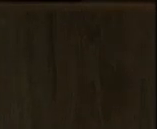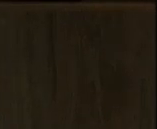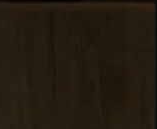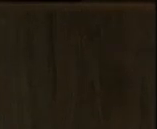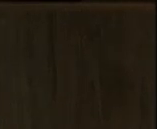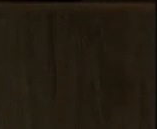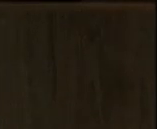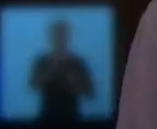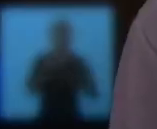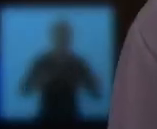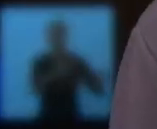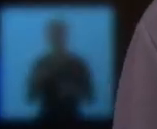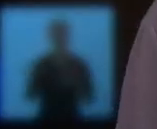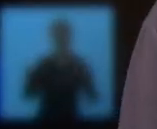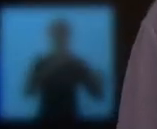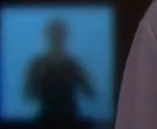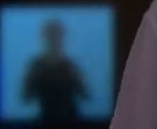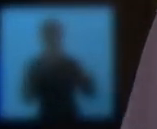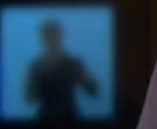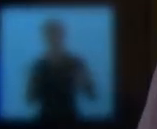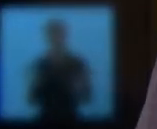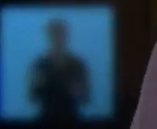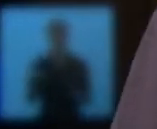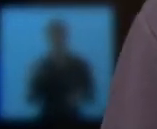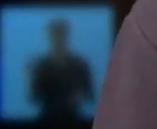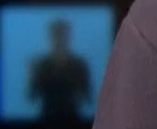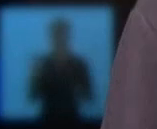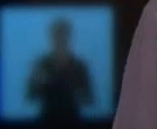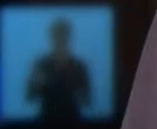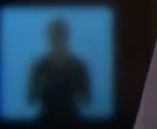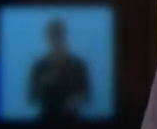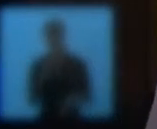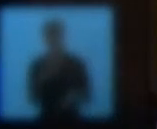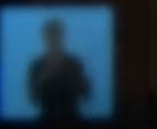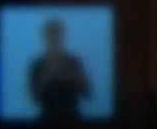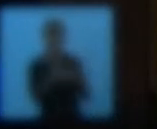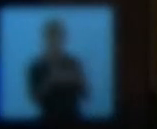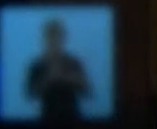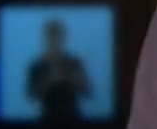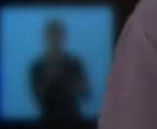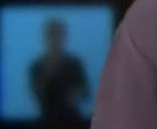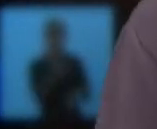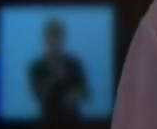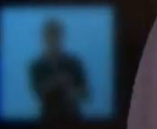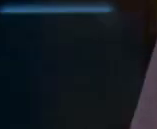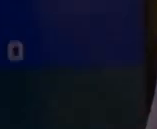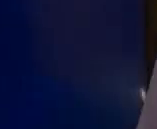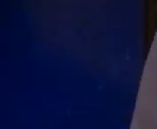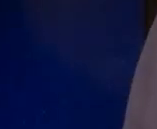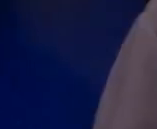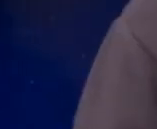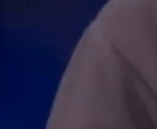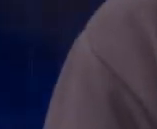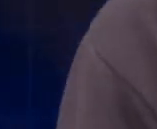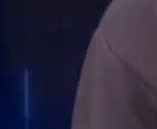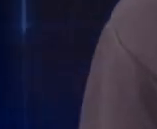de votos, digamos. Así es. Por ejemplo, vos podías ver en Esper un intento de recuperar algún votante de Cambiemos que quizás está muy enojado con el